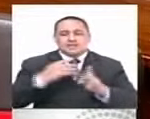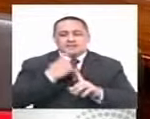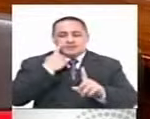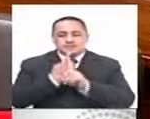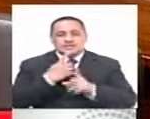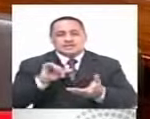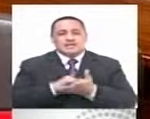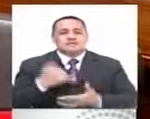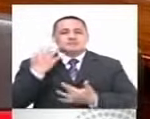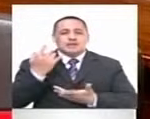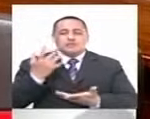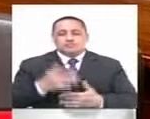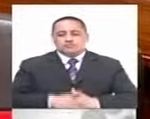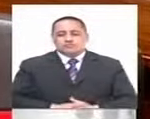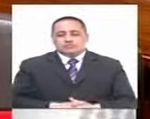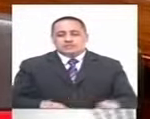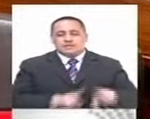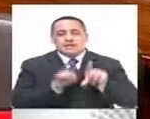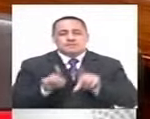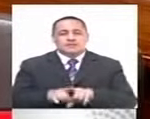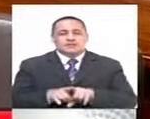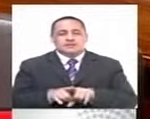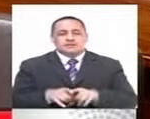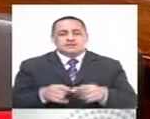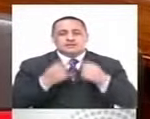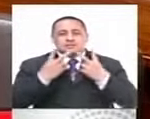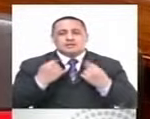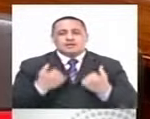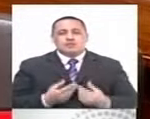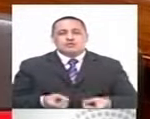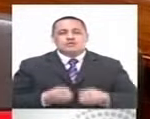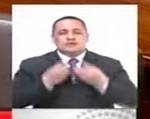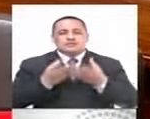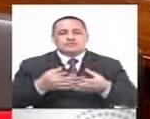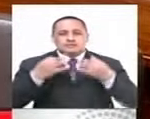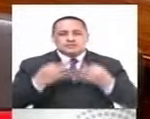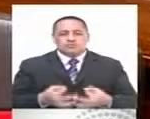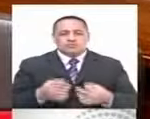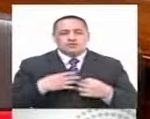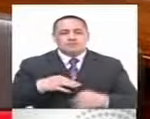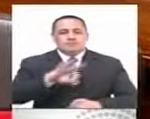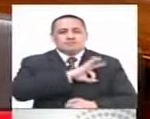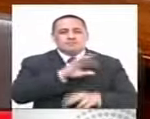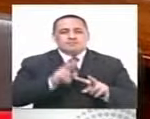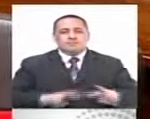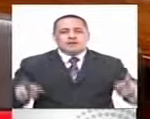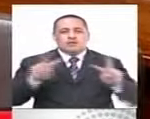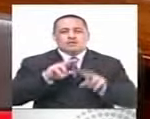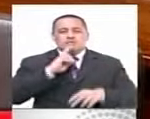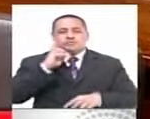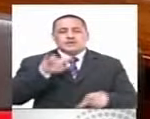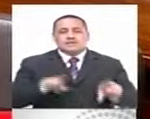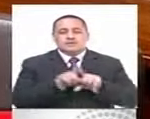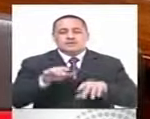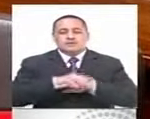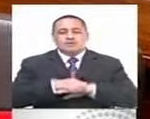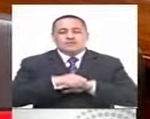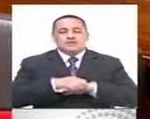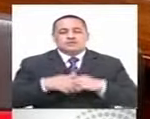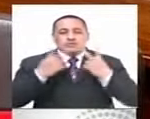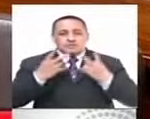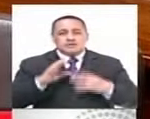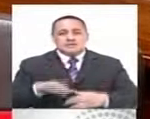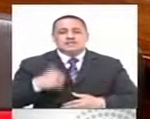que esperamos. También hay una mención explícita a la meritocracia en la carrera docente, cosa que felicito, y